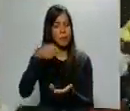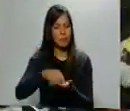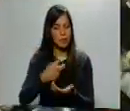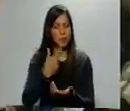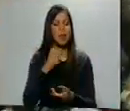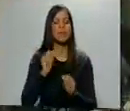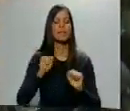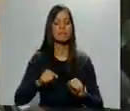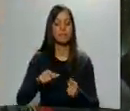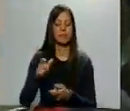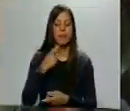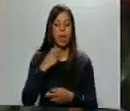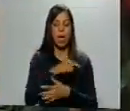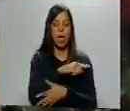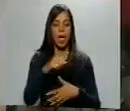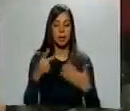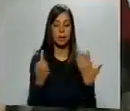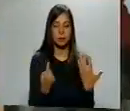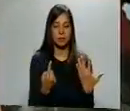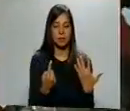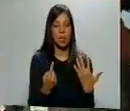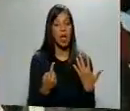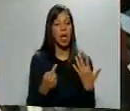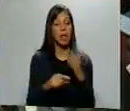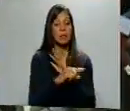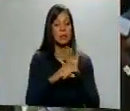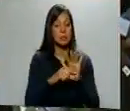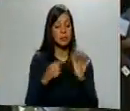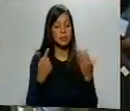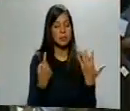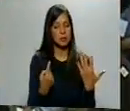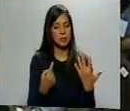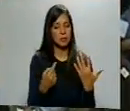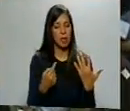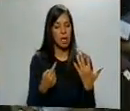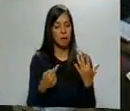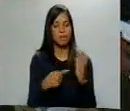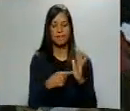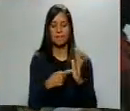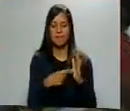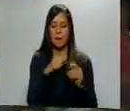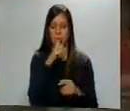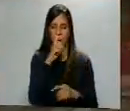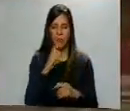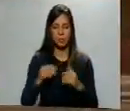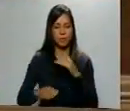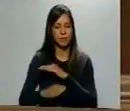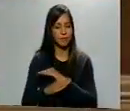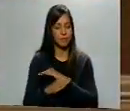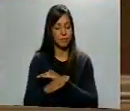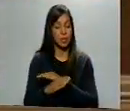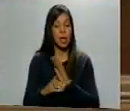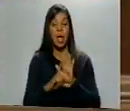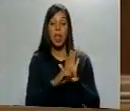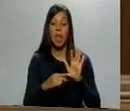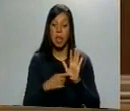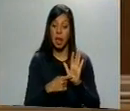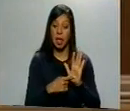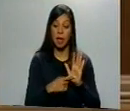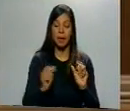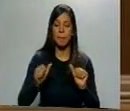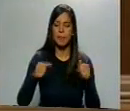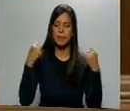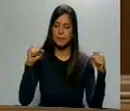Aprobado. Artículo 6. Vigencia. Esta ley constitucional entrará en